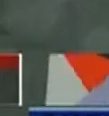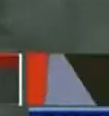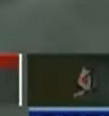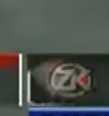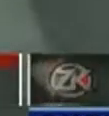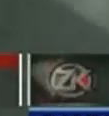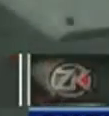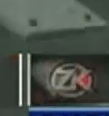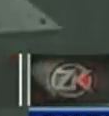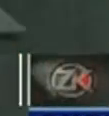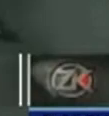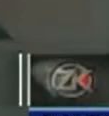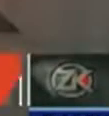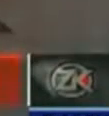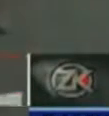regresamos.